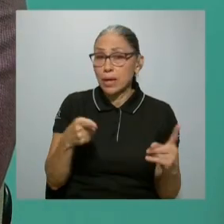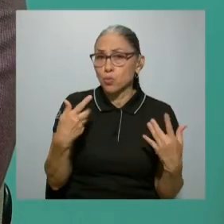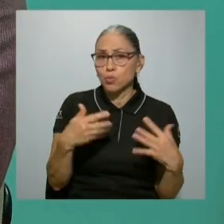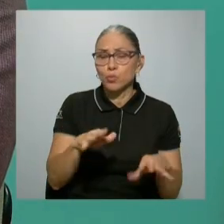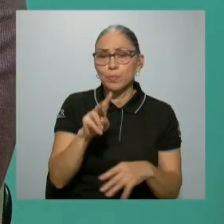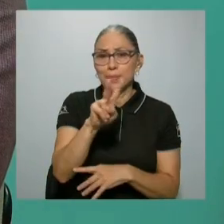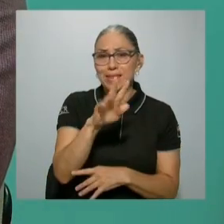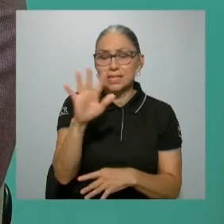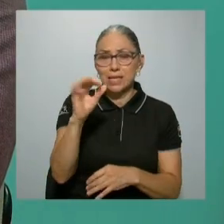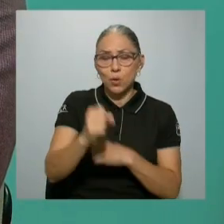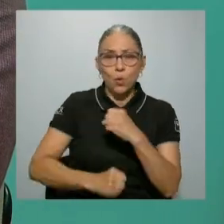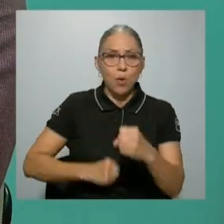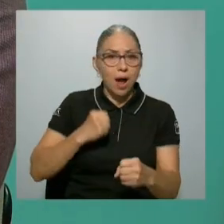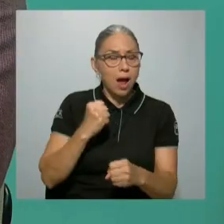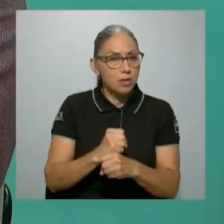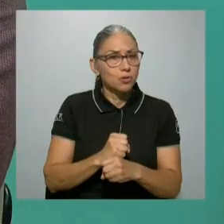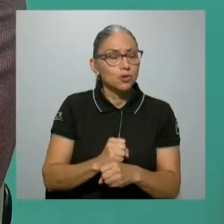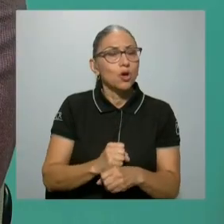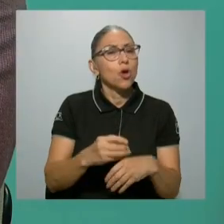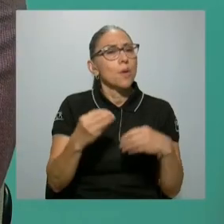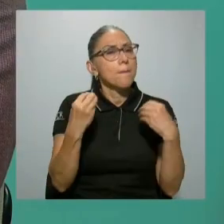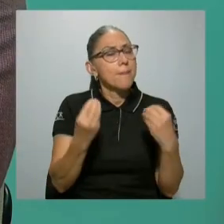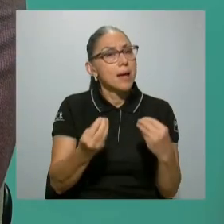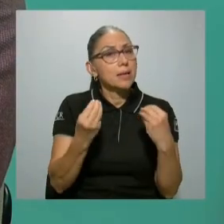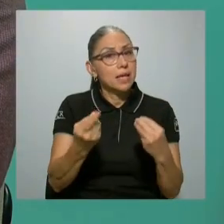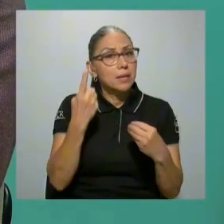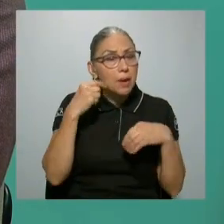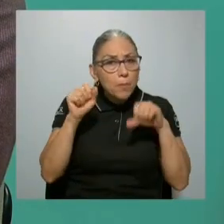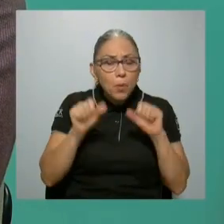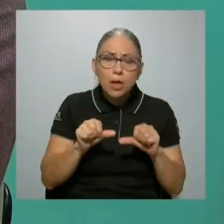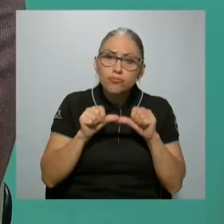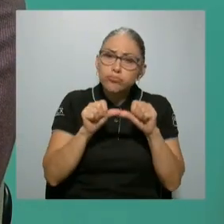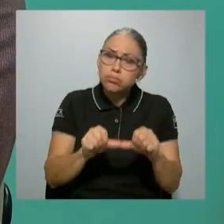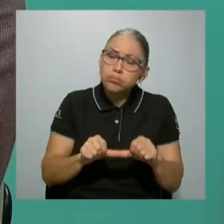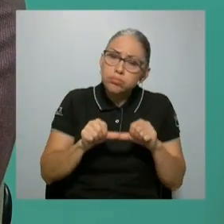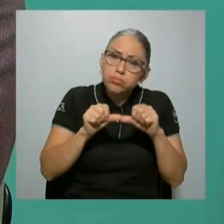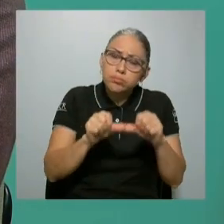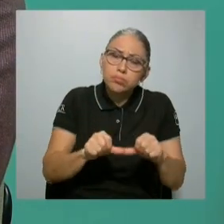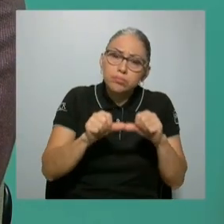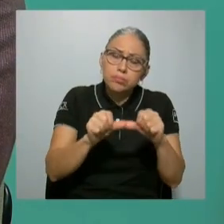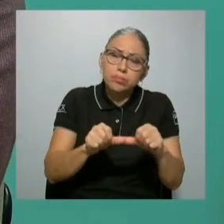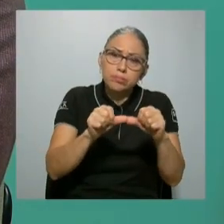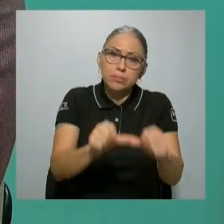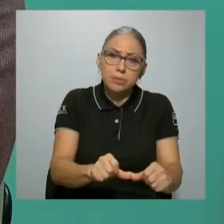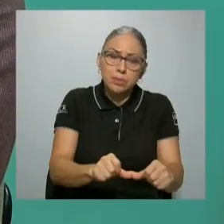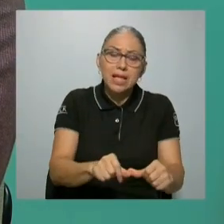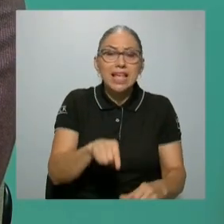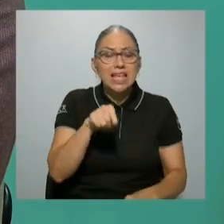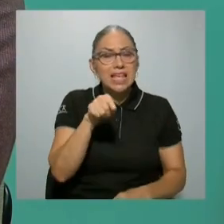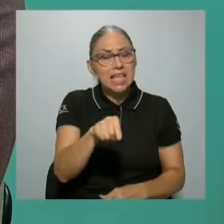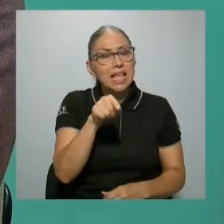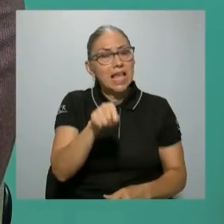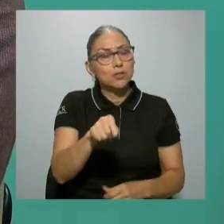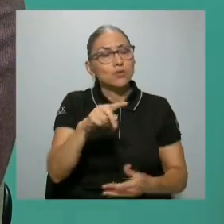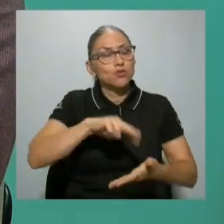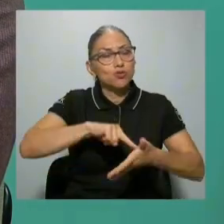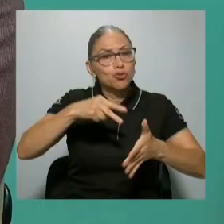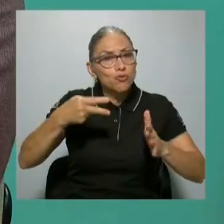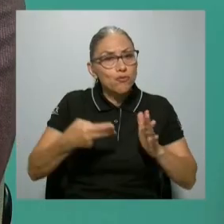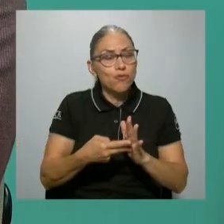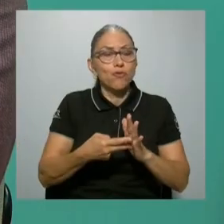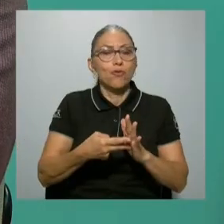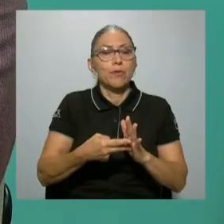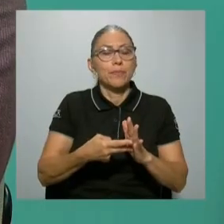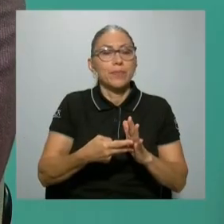años son bastante para mantenerse vigente, y eso básicamente denota